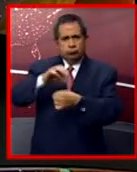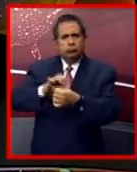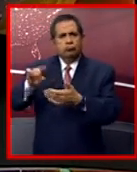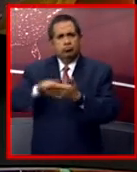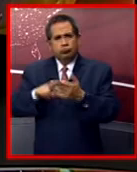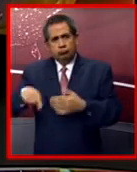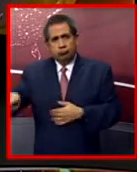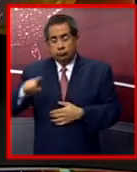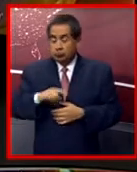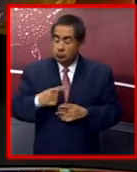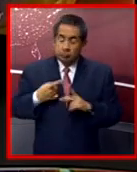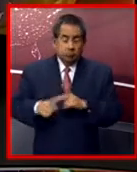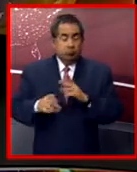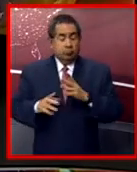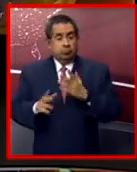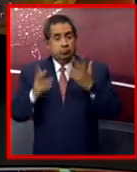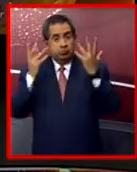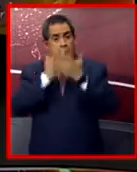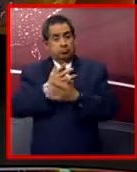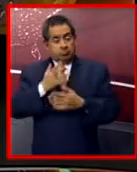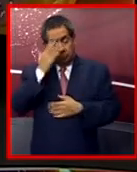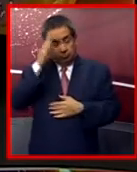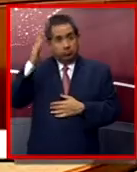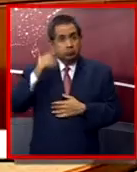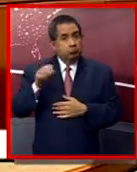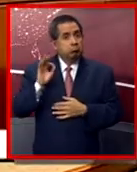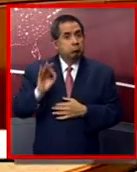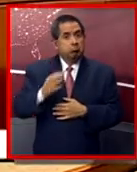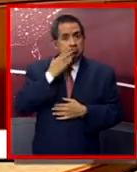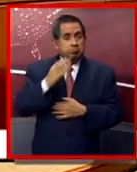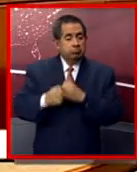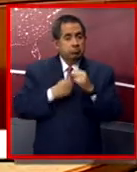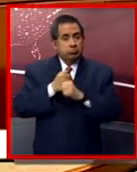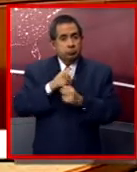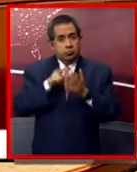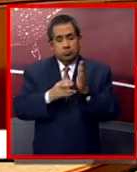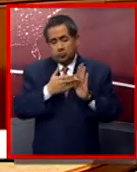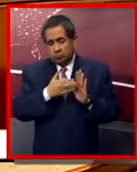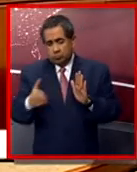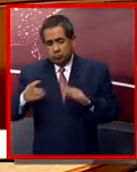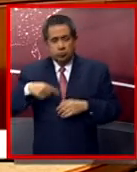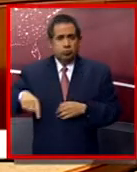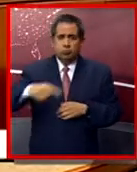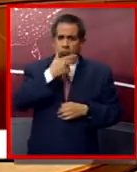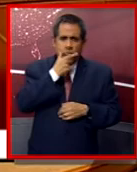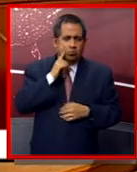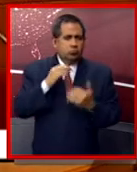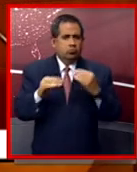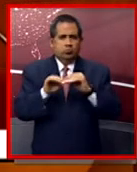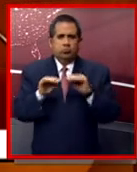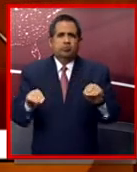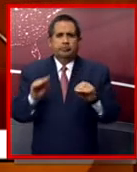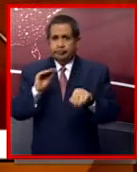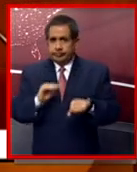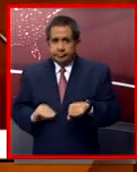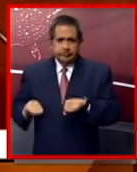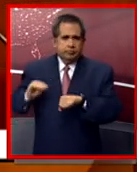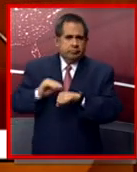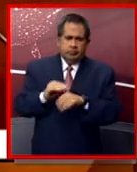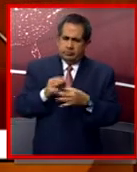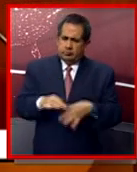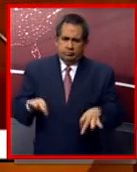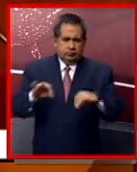una de las revoluciones sociales más importantes del siglo XX para colocar la igualdad sustantiva entre hombres y mujeres, y se instituyó como un